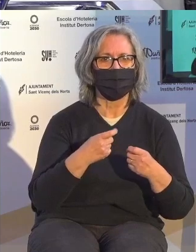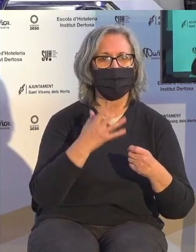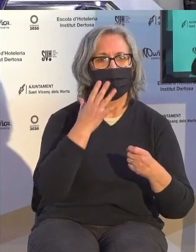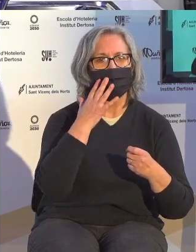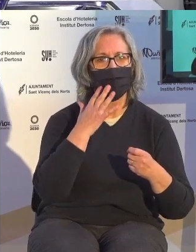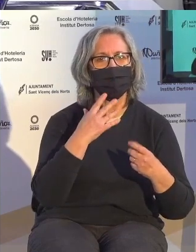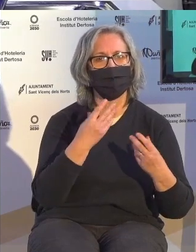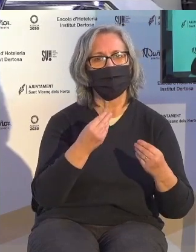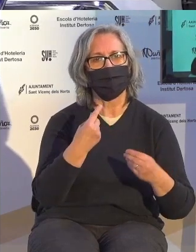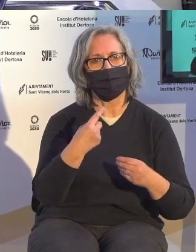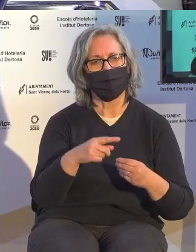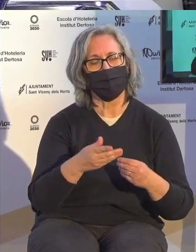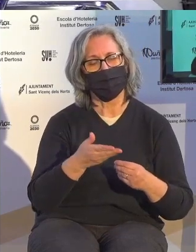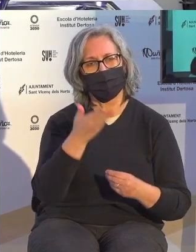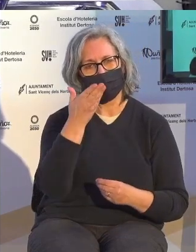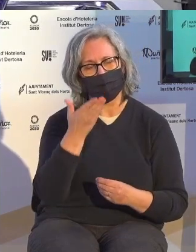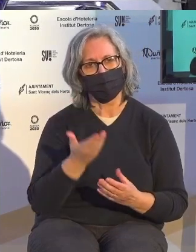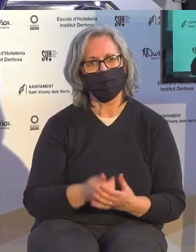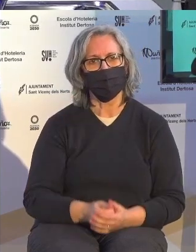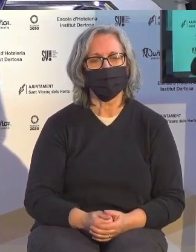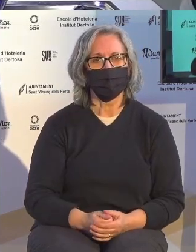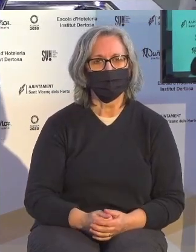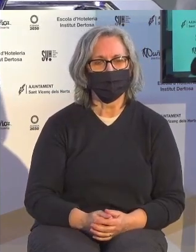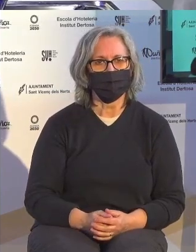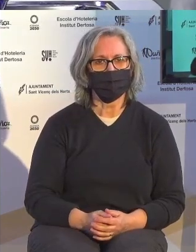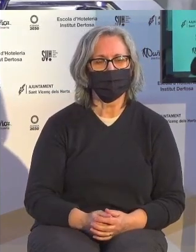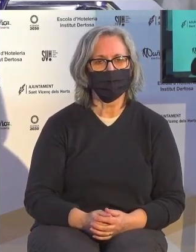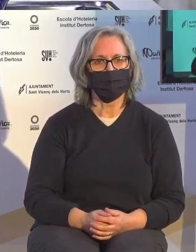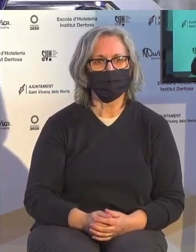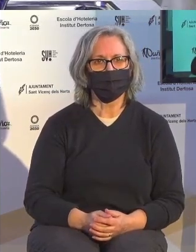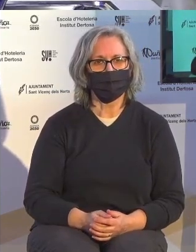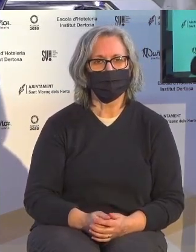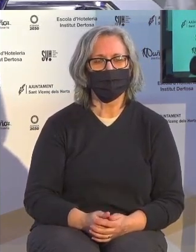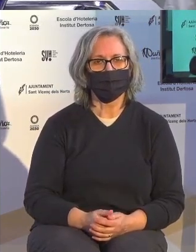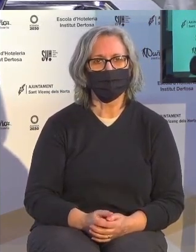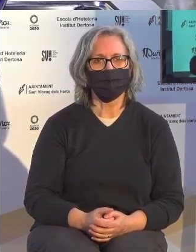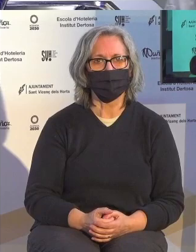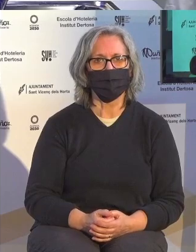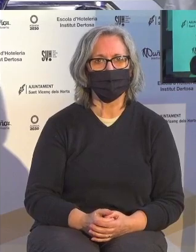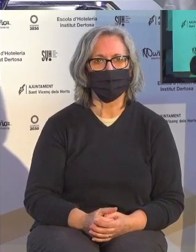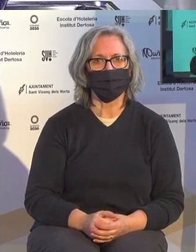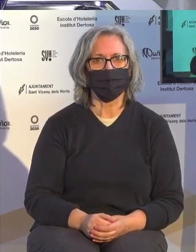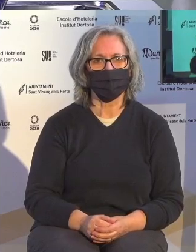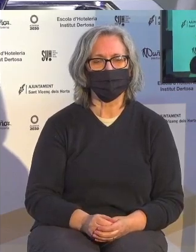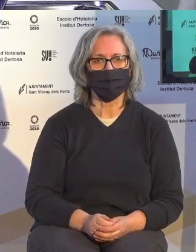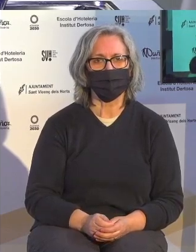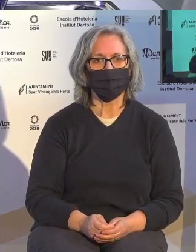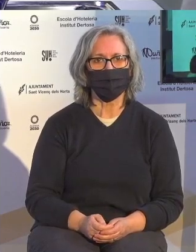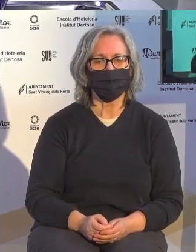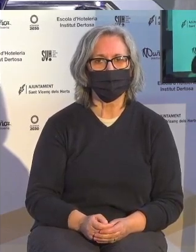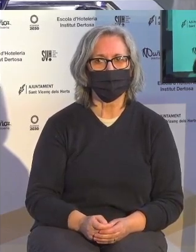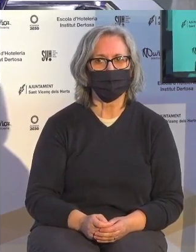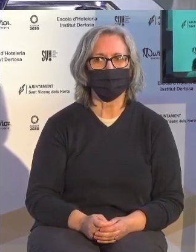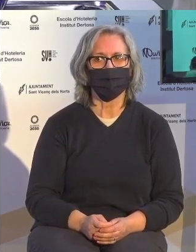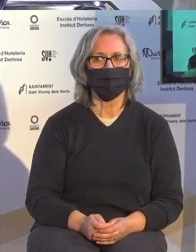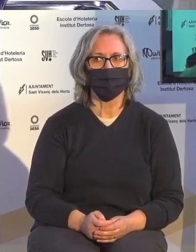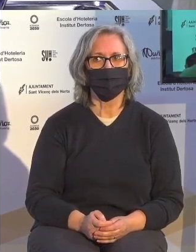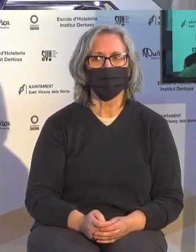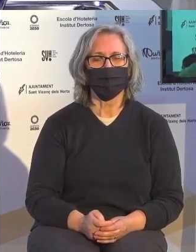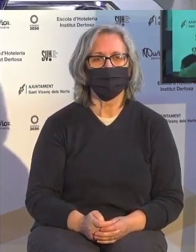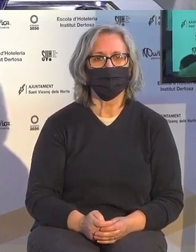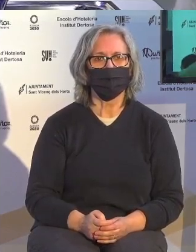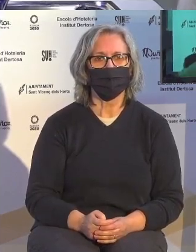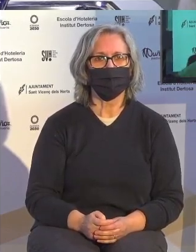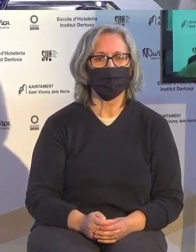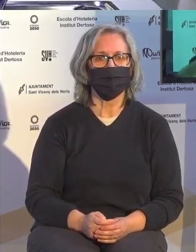que estaba dentro de la mi bar a mi bar disculpe no tú yo